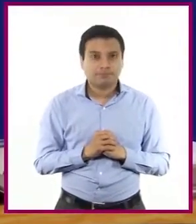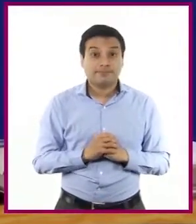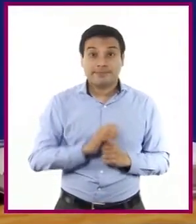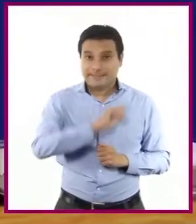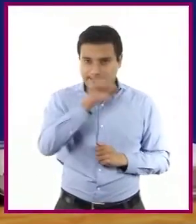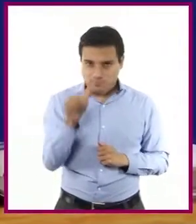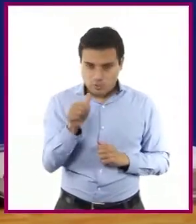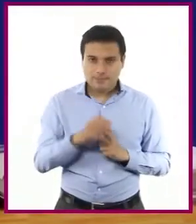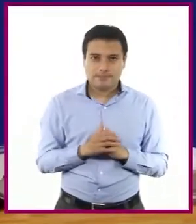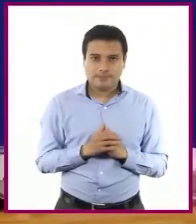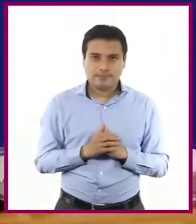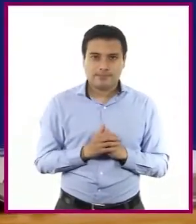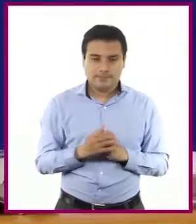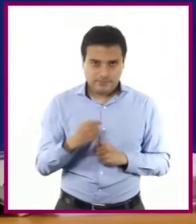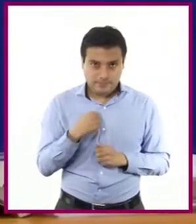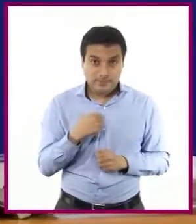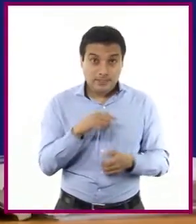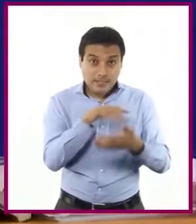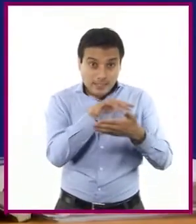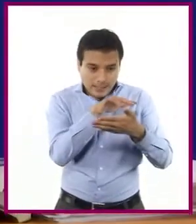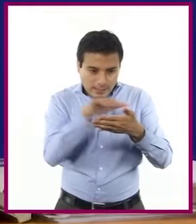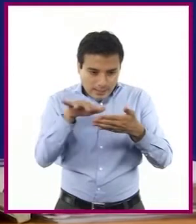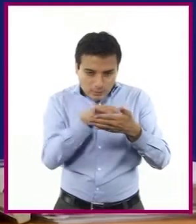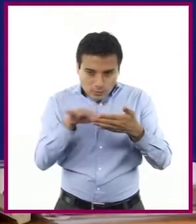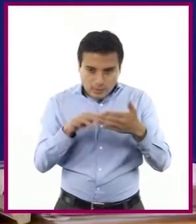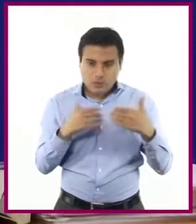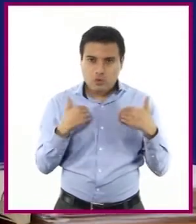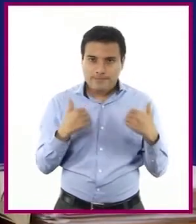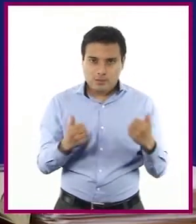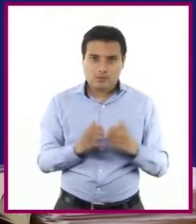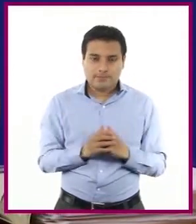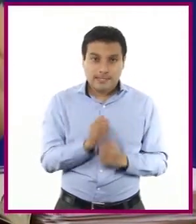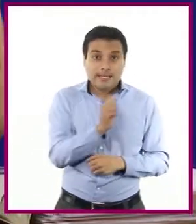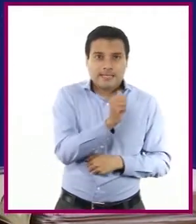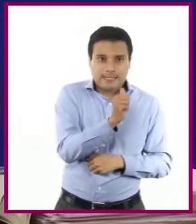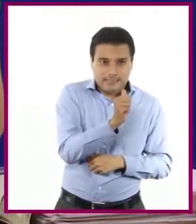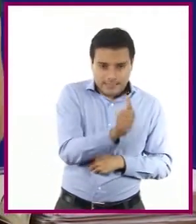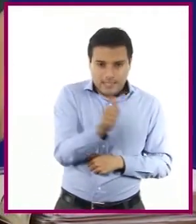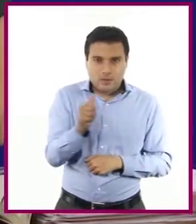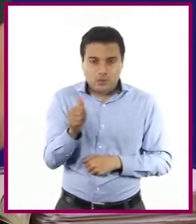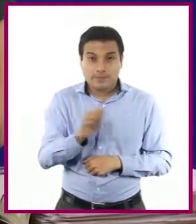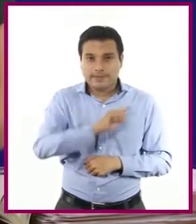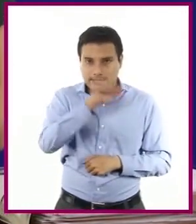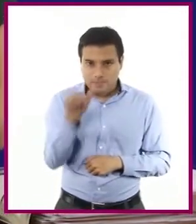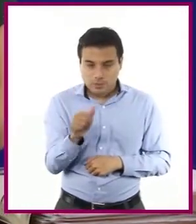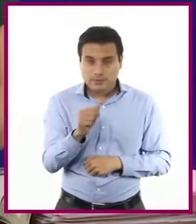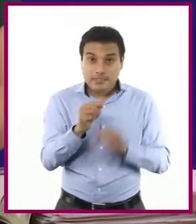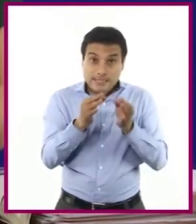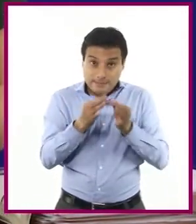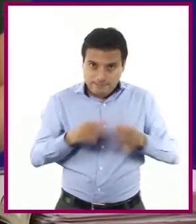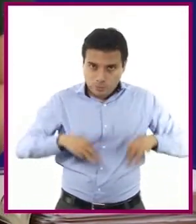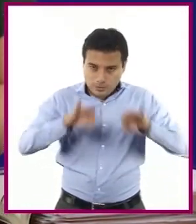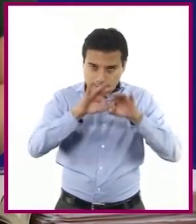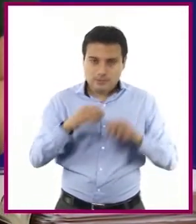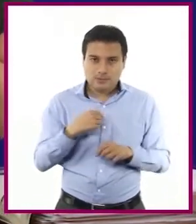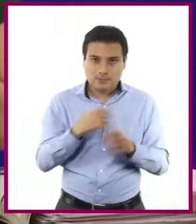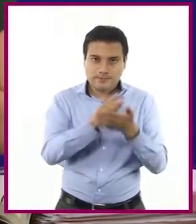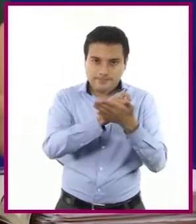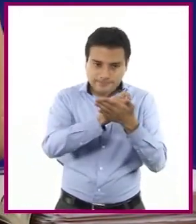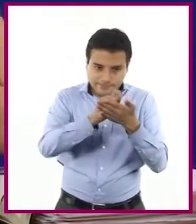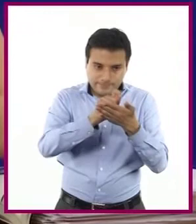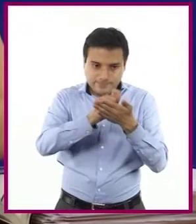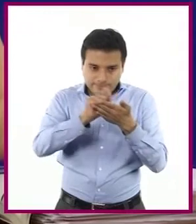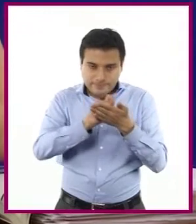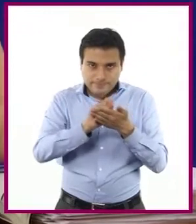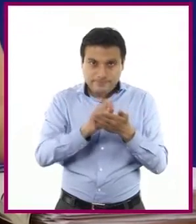Después haría la lectura de comprensión correspondiente a cada texto e iría subrayando lo más importante. ¿Qué le